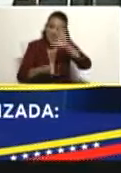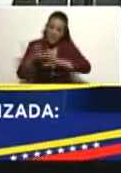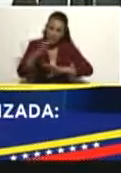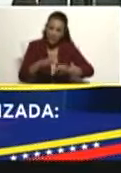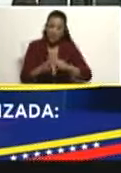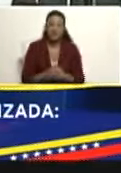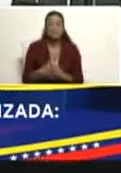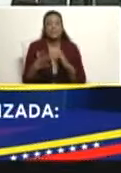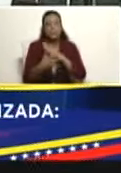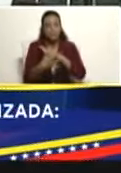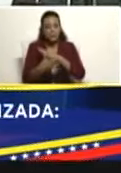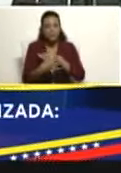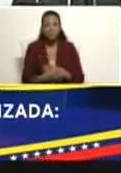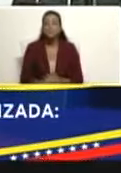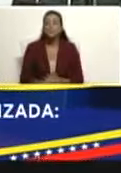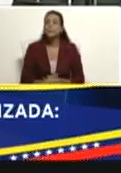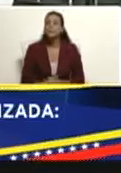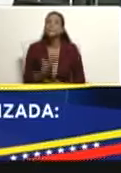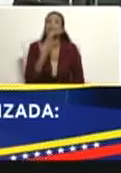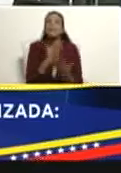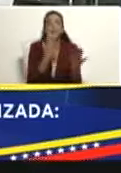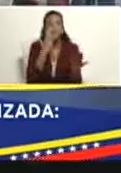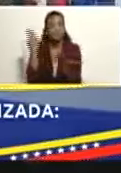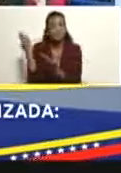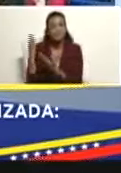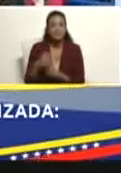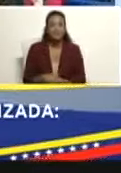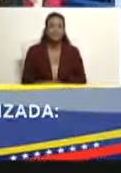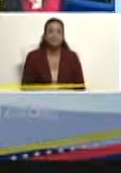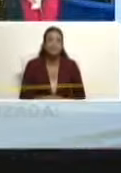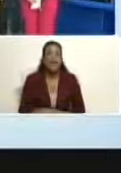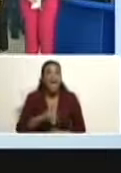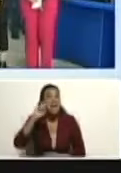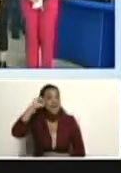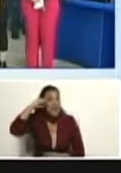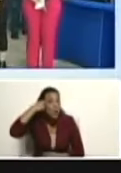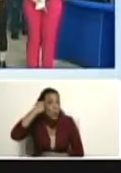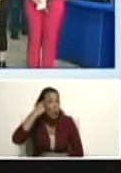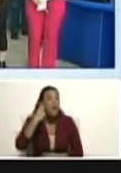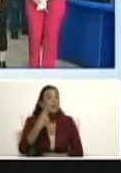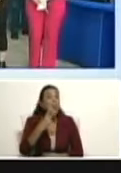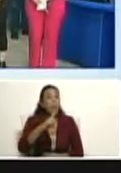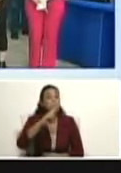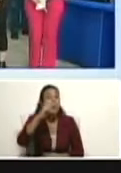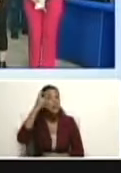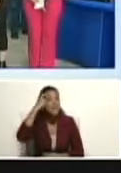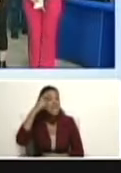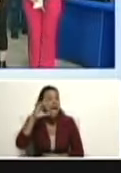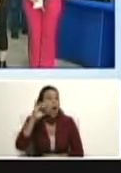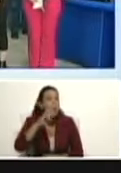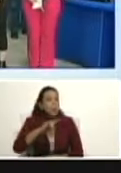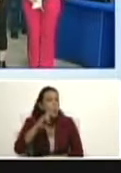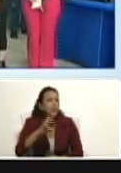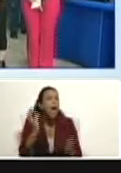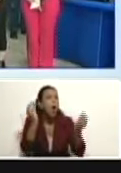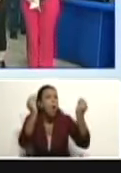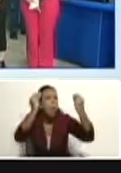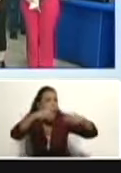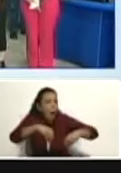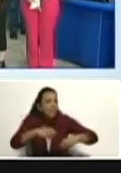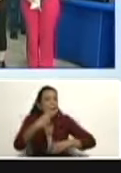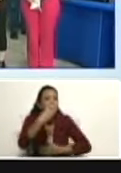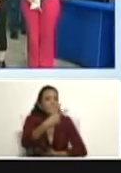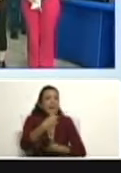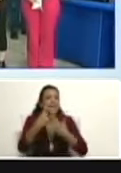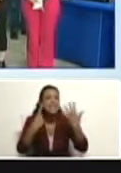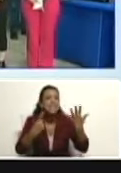y tecnológica. Presidente, adelante. Recuerdo que fue un con Maduro Más el